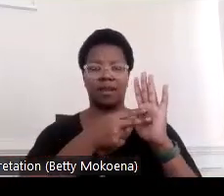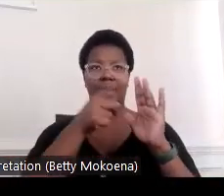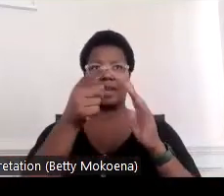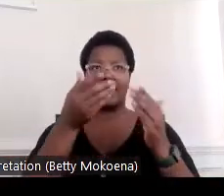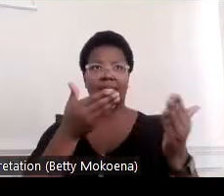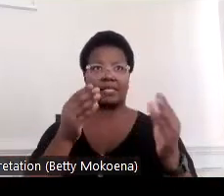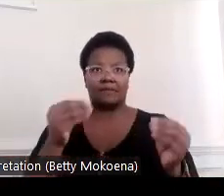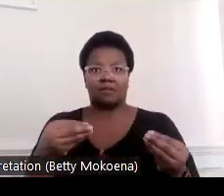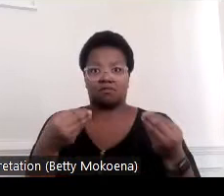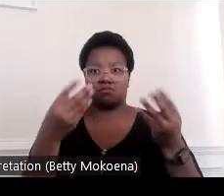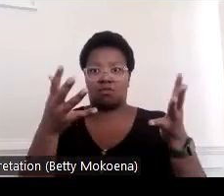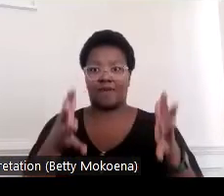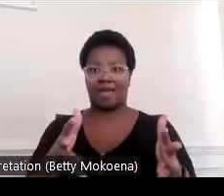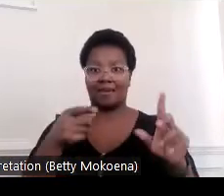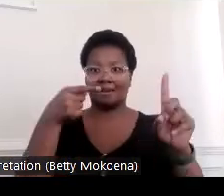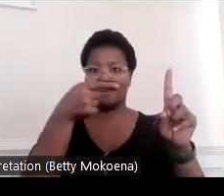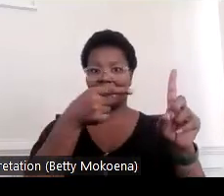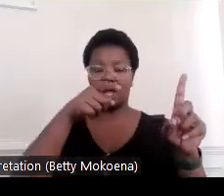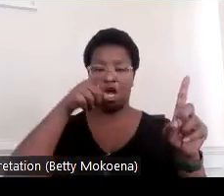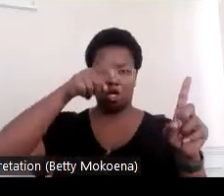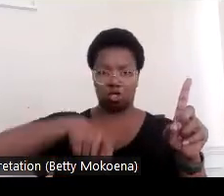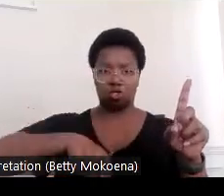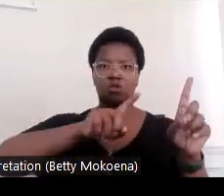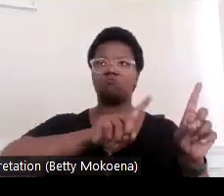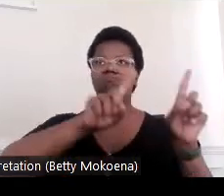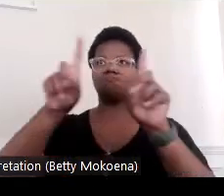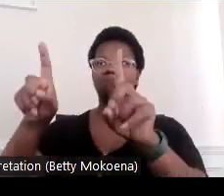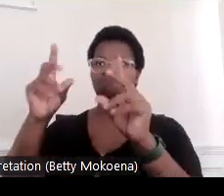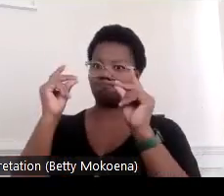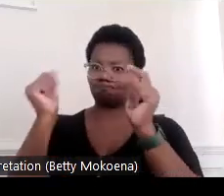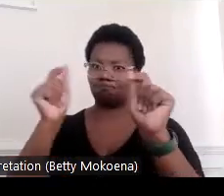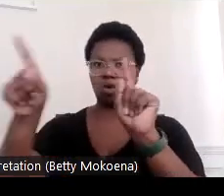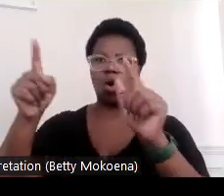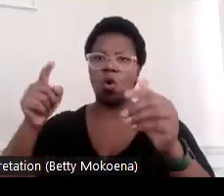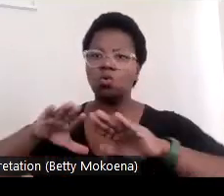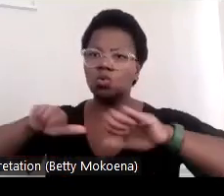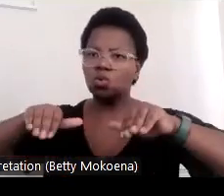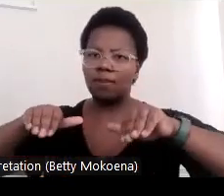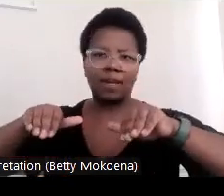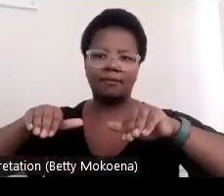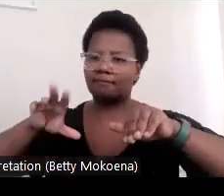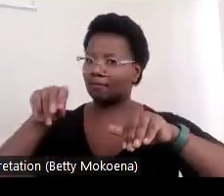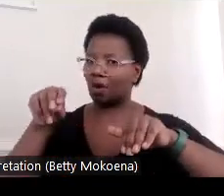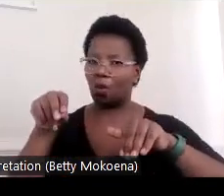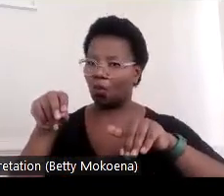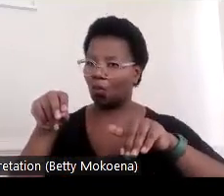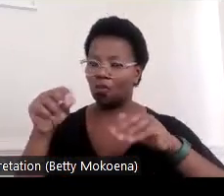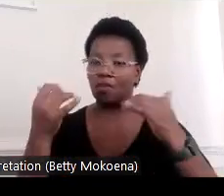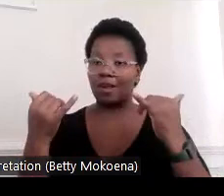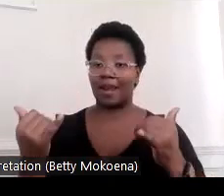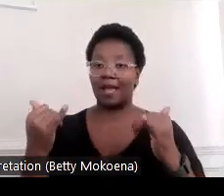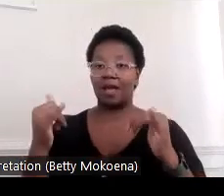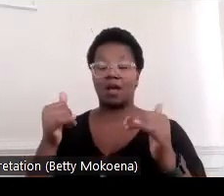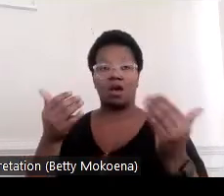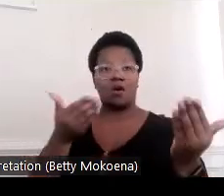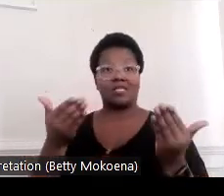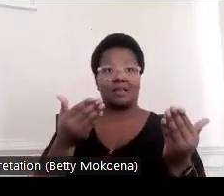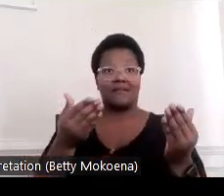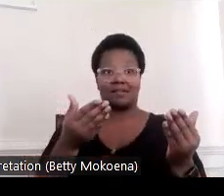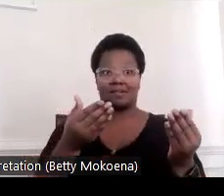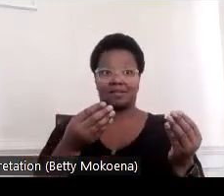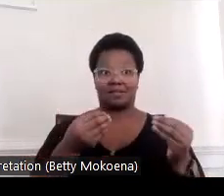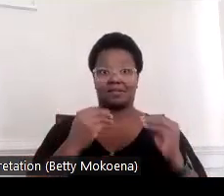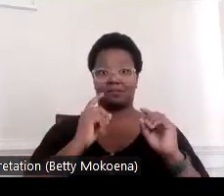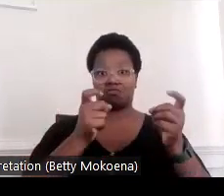nadar Y eso quiere decir y eso no quiere decir disculpe que proveedor servicio tiene que llevarlos a nadar inmediatamente